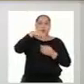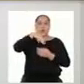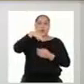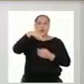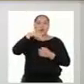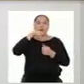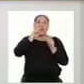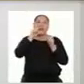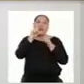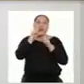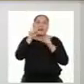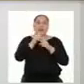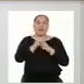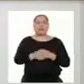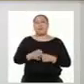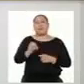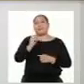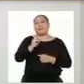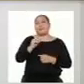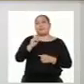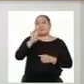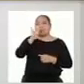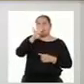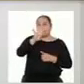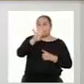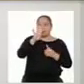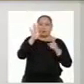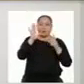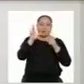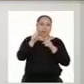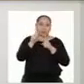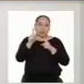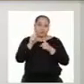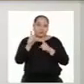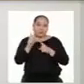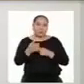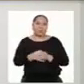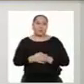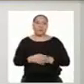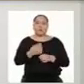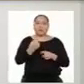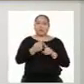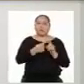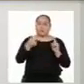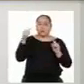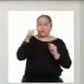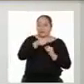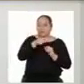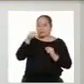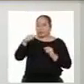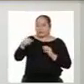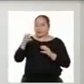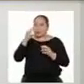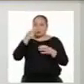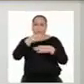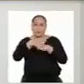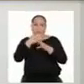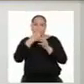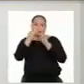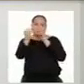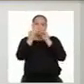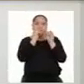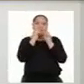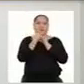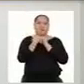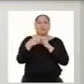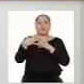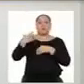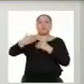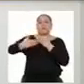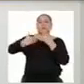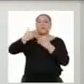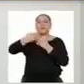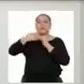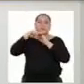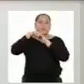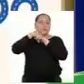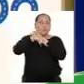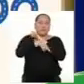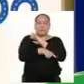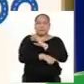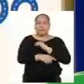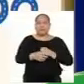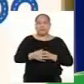y sistemas de ecuaciones con cuatro variables. Pero obviamente, las formas de resolver ya ameritan procedimientos más